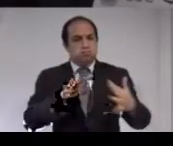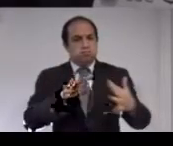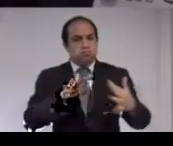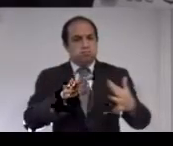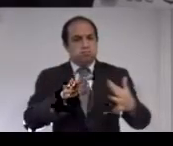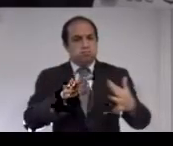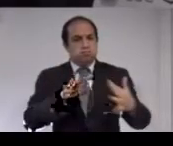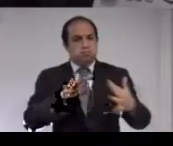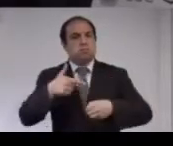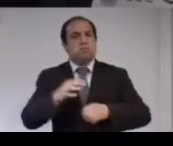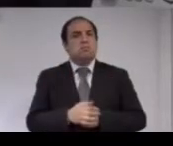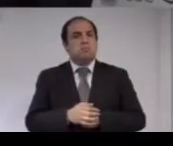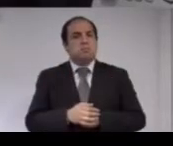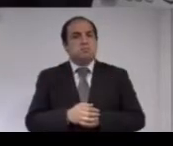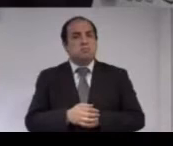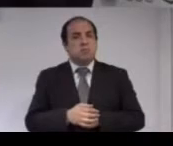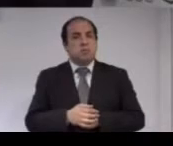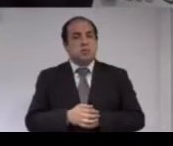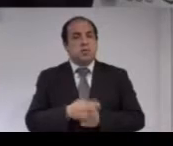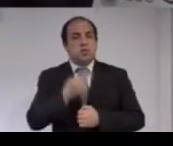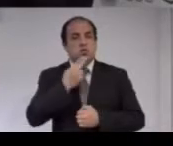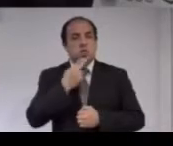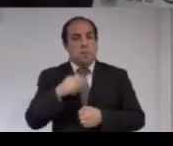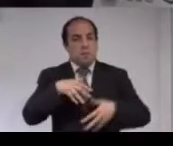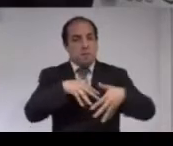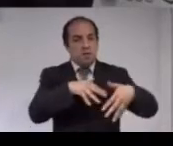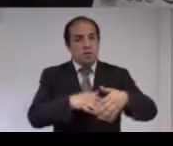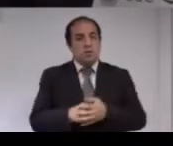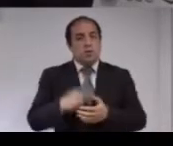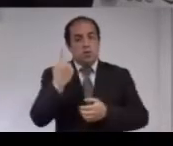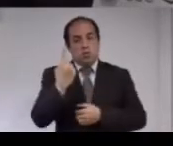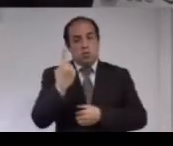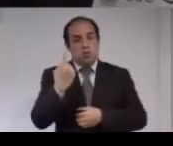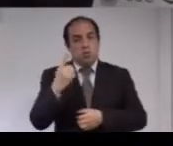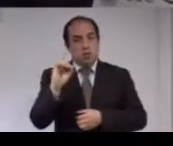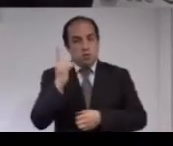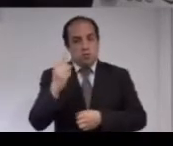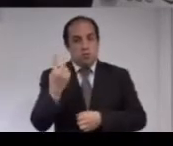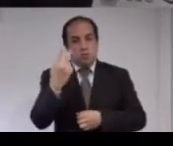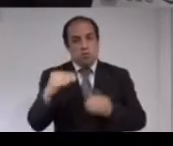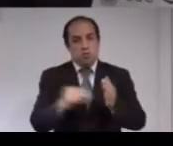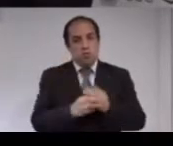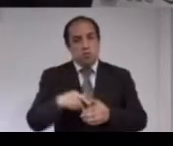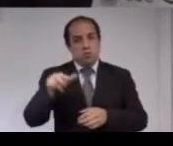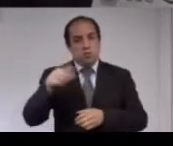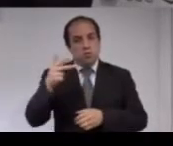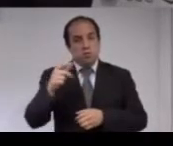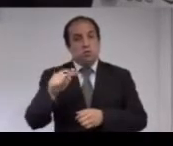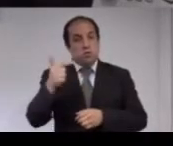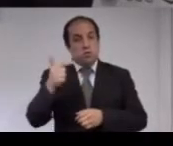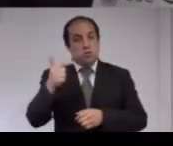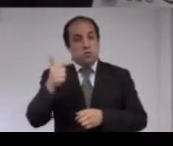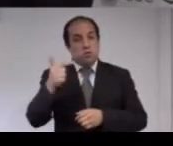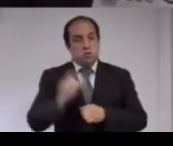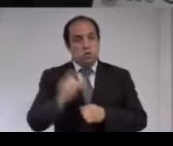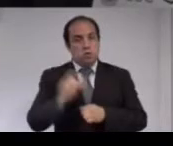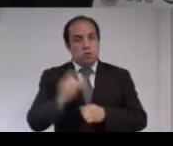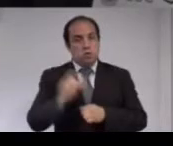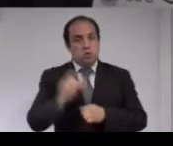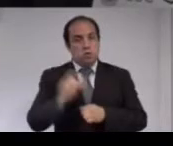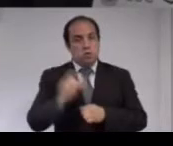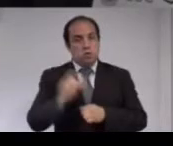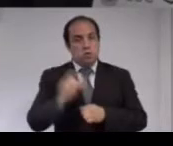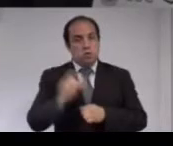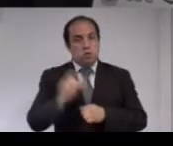manifestaciones que hubo el 1 de diciembre del 2012, cuando Peña Nieto tomó posesión del cargo. La gente de Maragunta